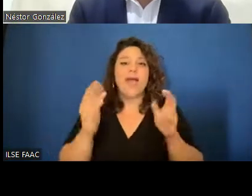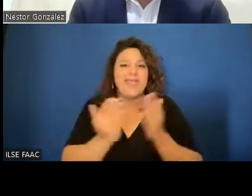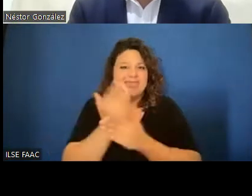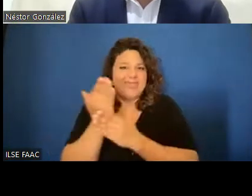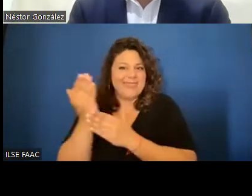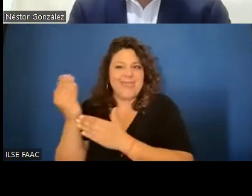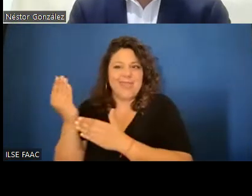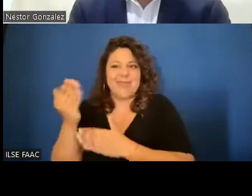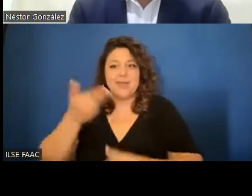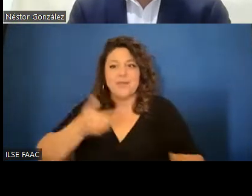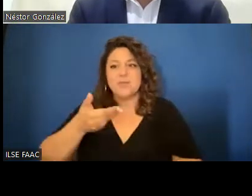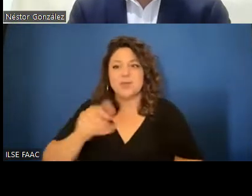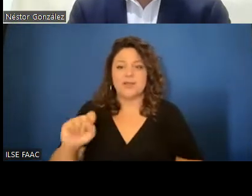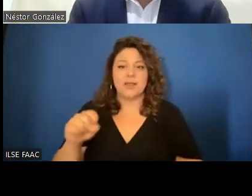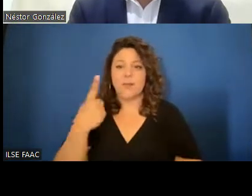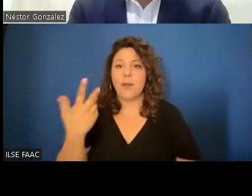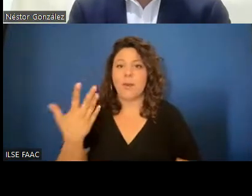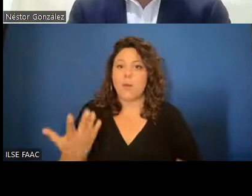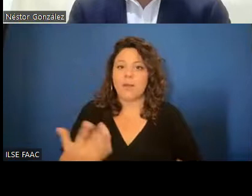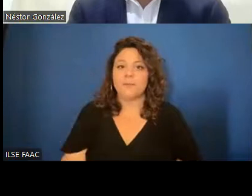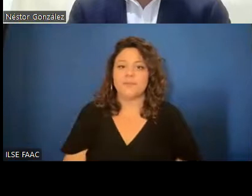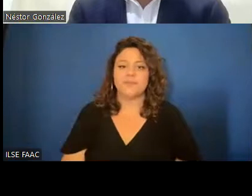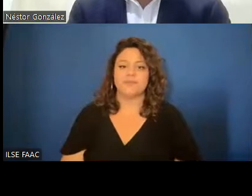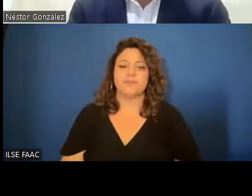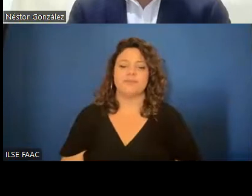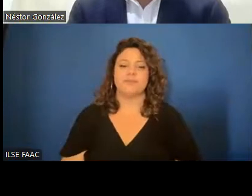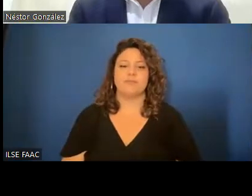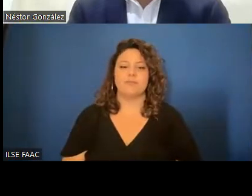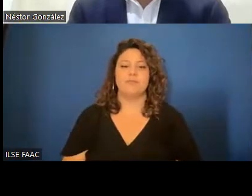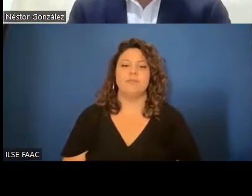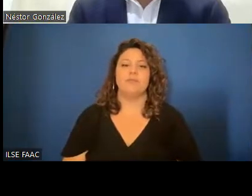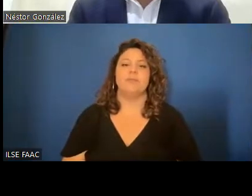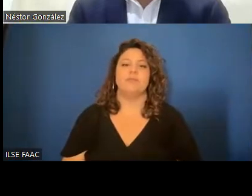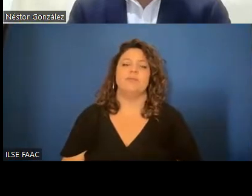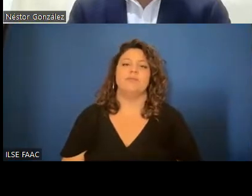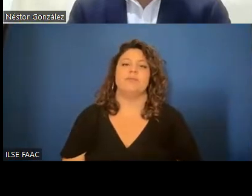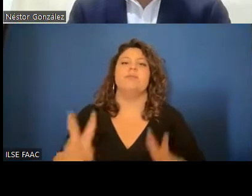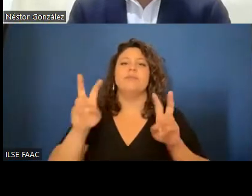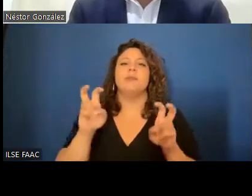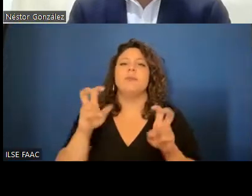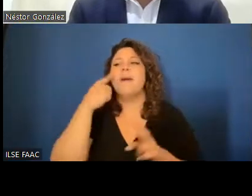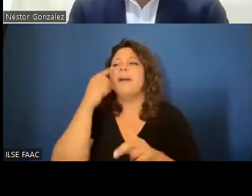supone una novedad importante esta inversión de la carga de la prueba.